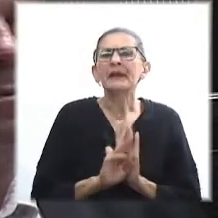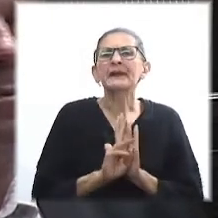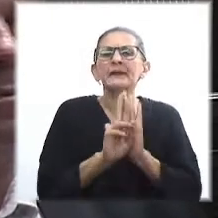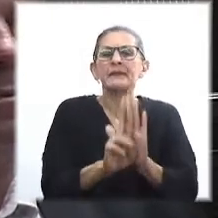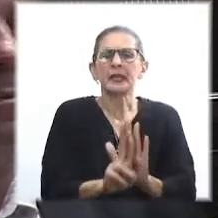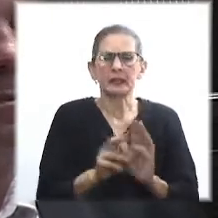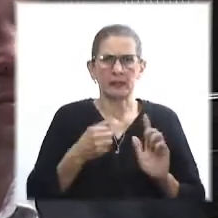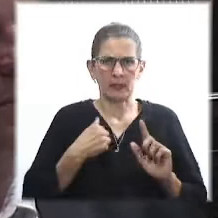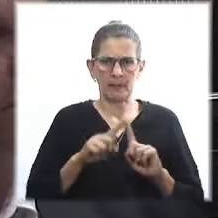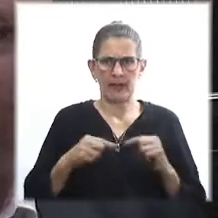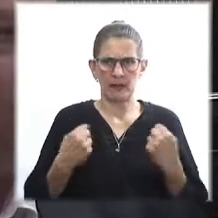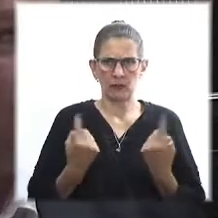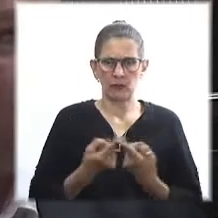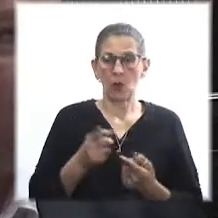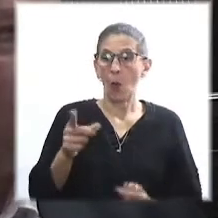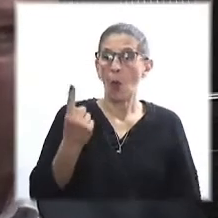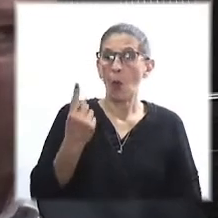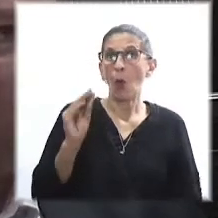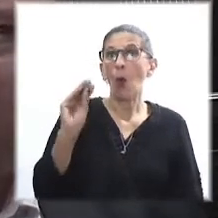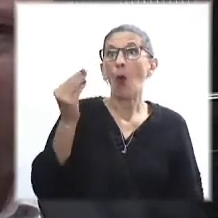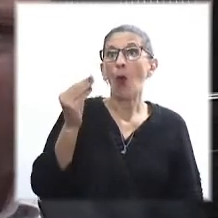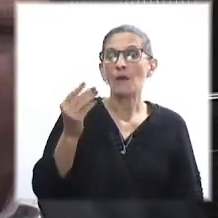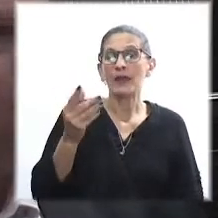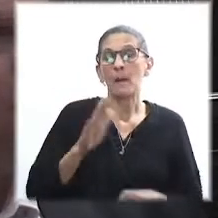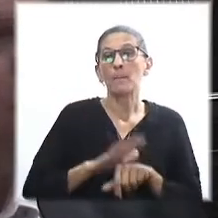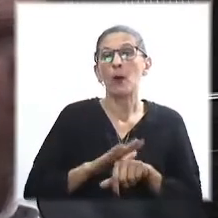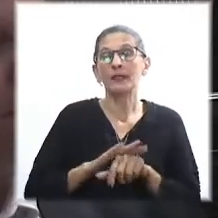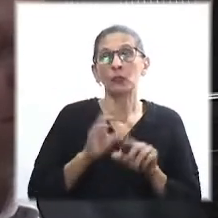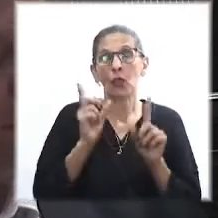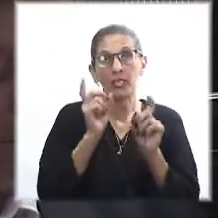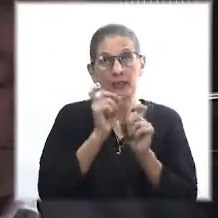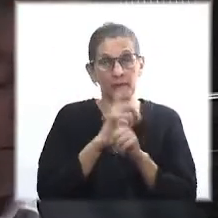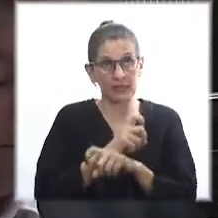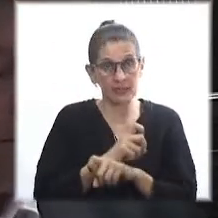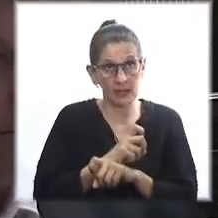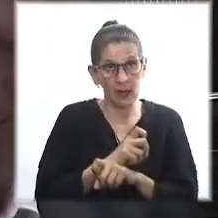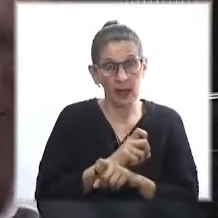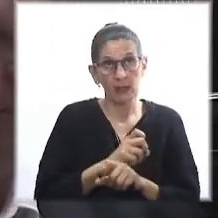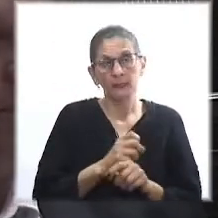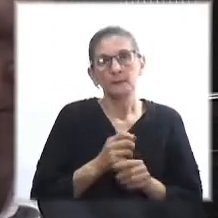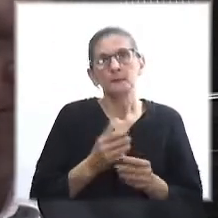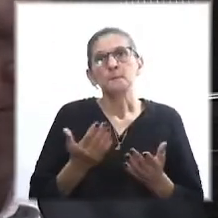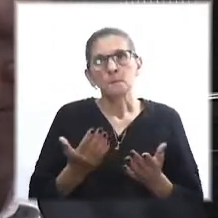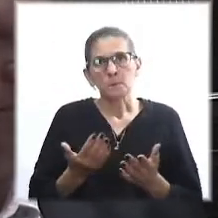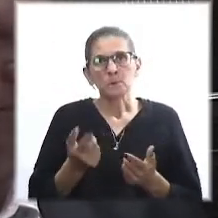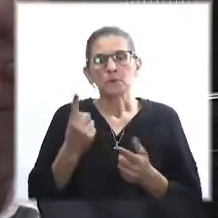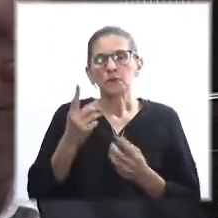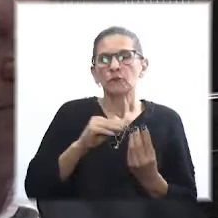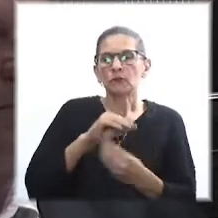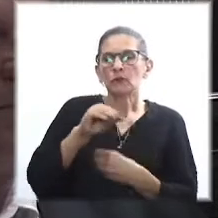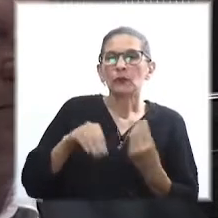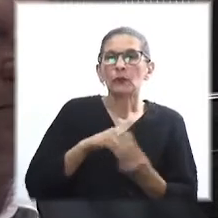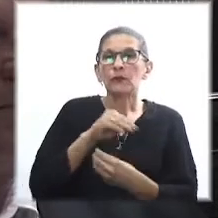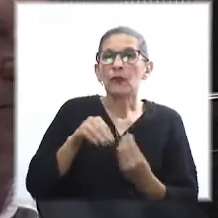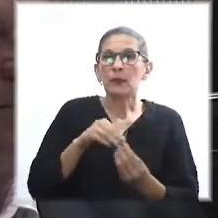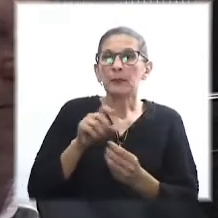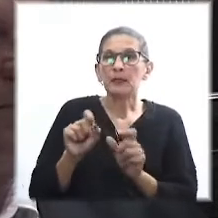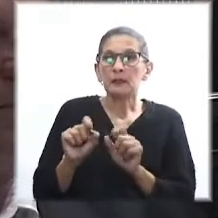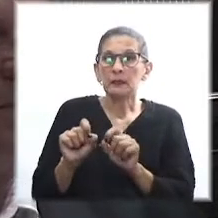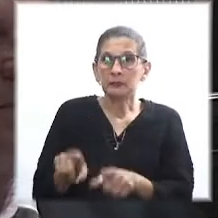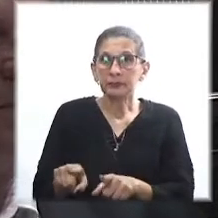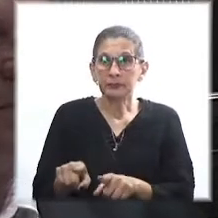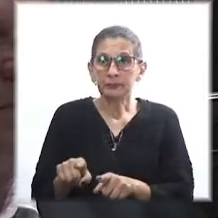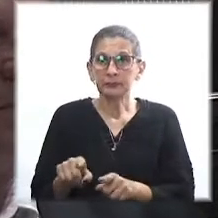nosotros. Es decir, era un joven, una época difícil, que sobresalía y que venía de una familia, que viene de una familia